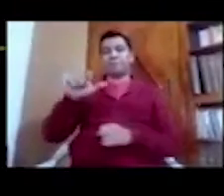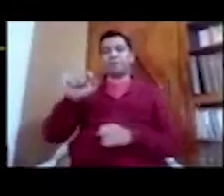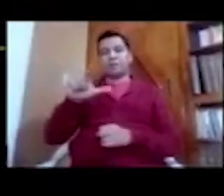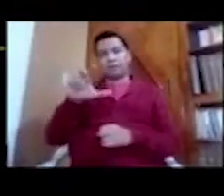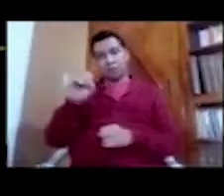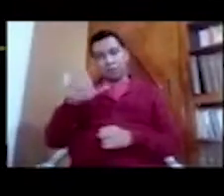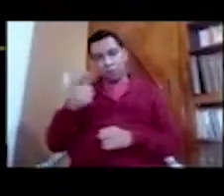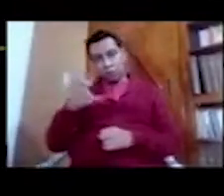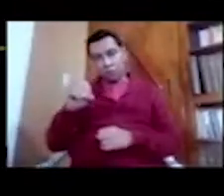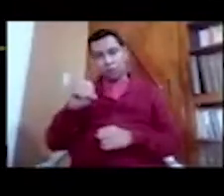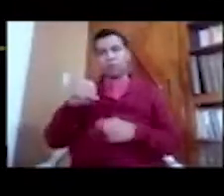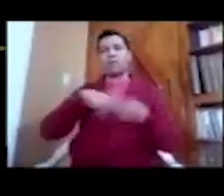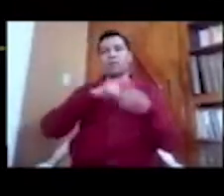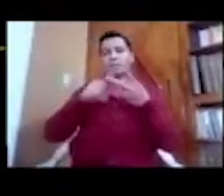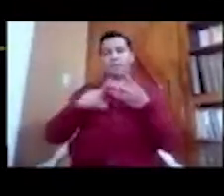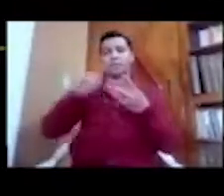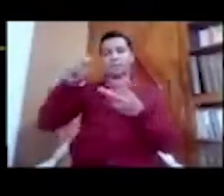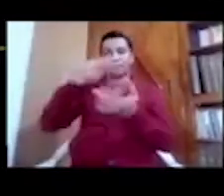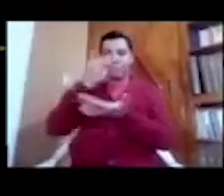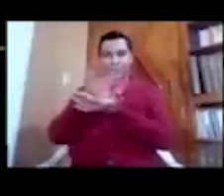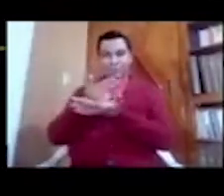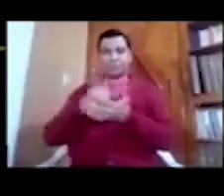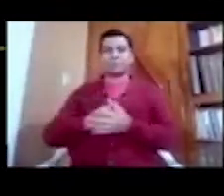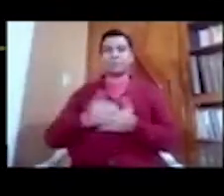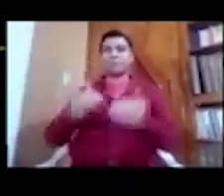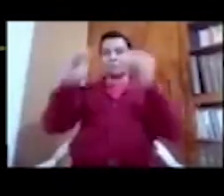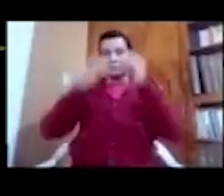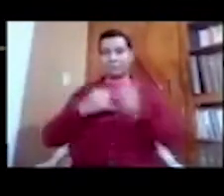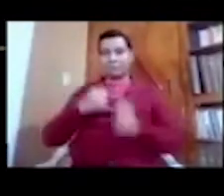Tenochtitlan. Siguiente, por favor.